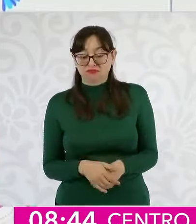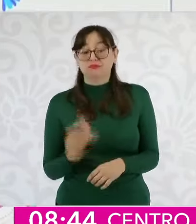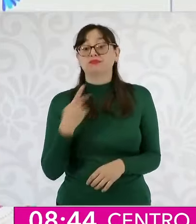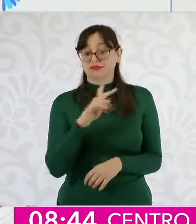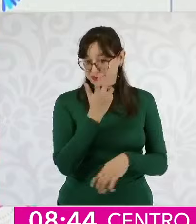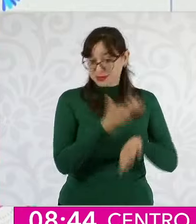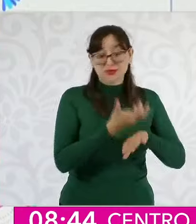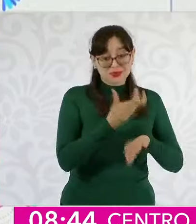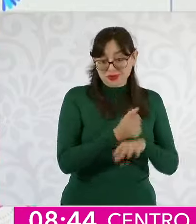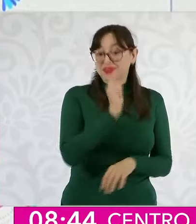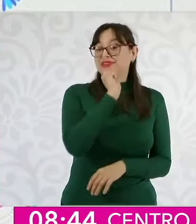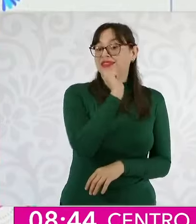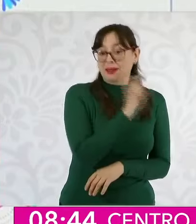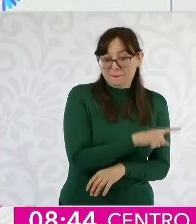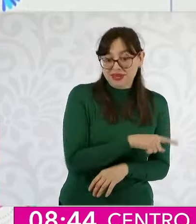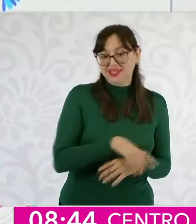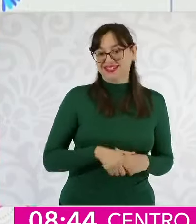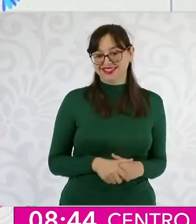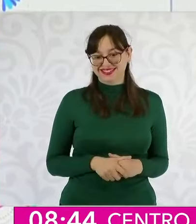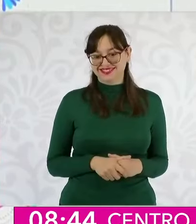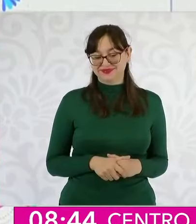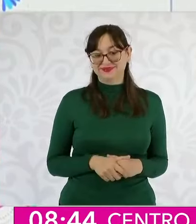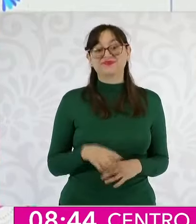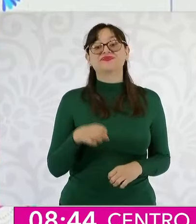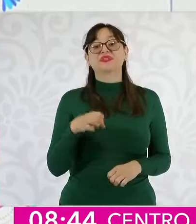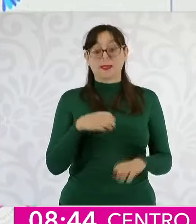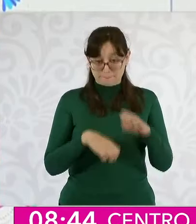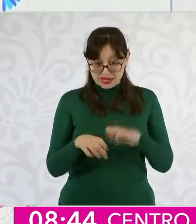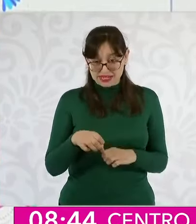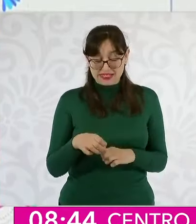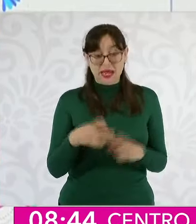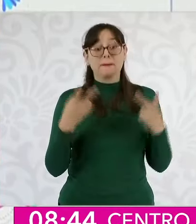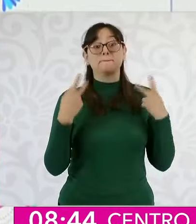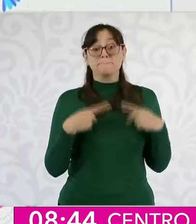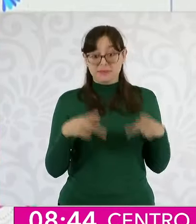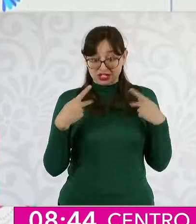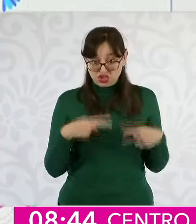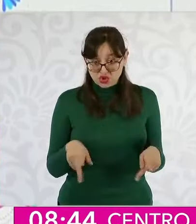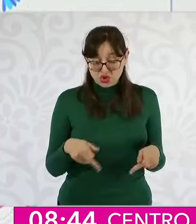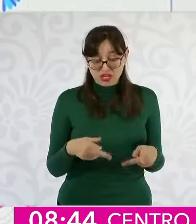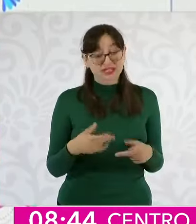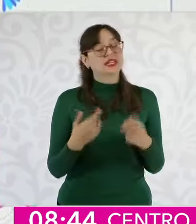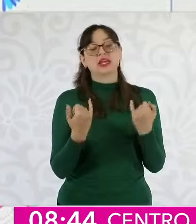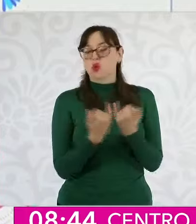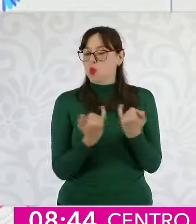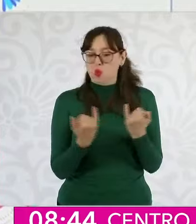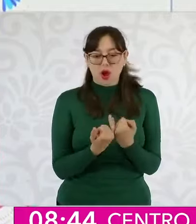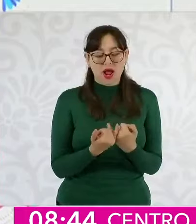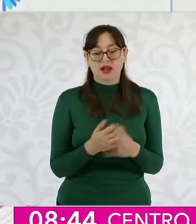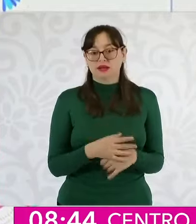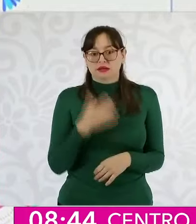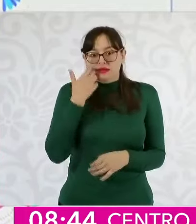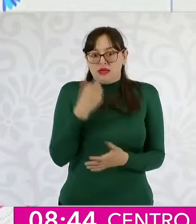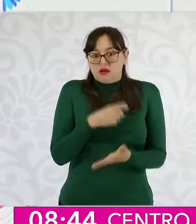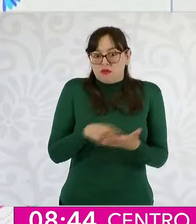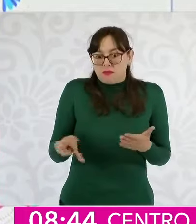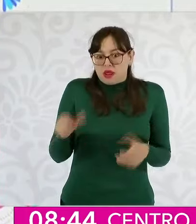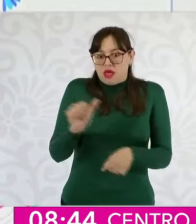grandes impactos. No solo para las empresas, sino para el consumidor, para quien adquiere un